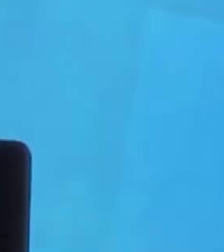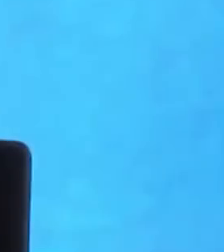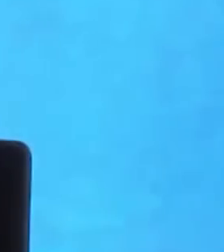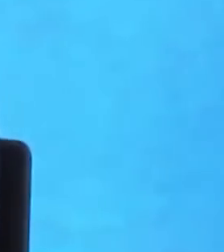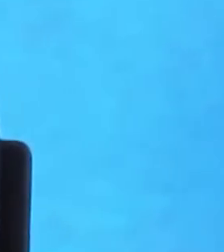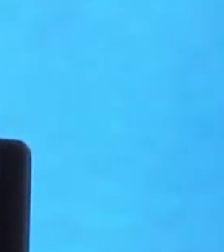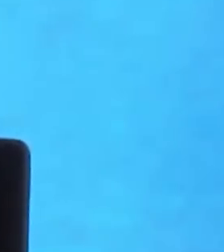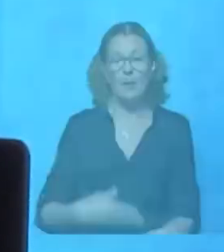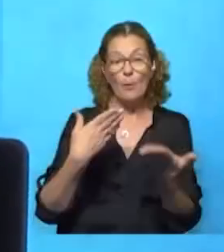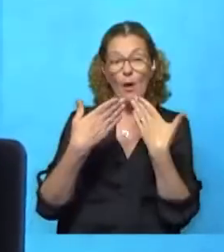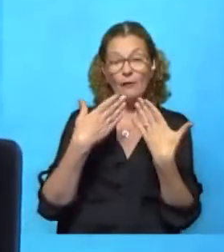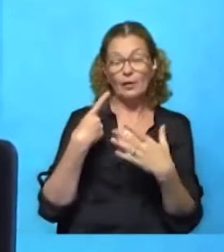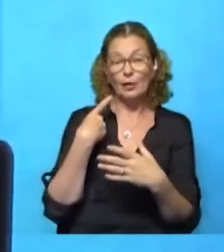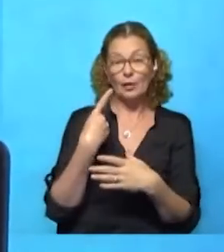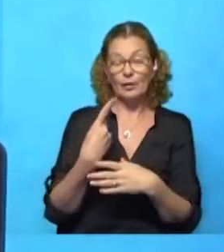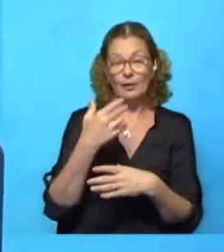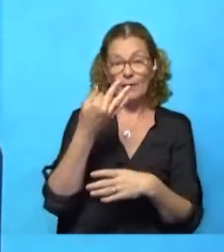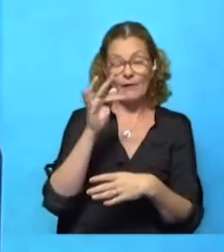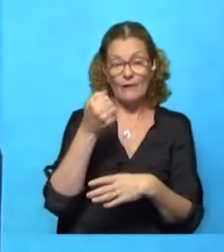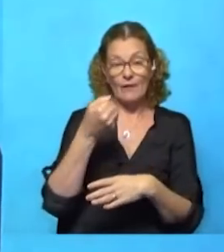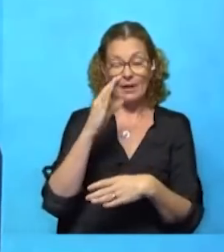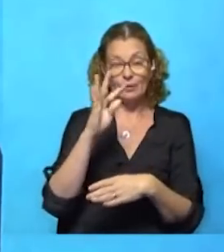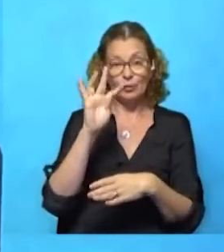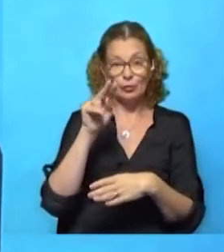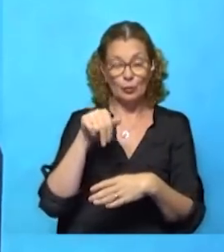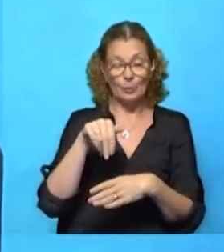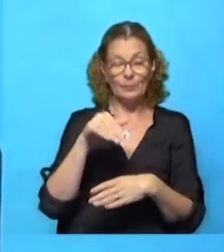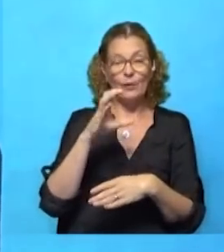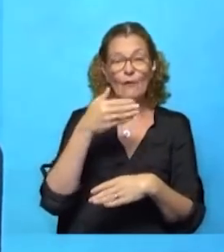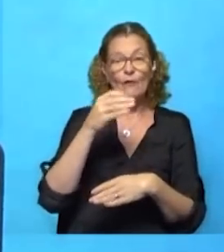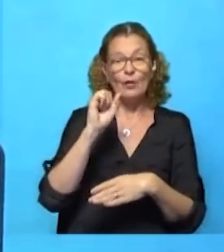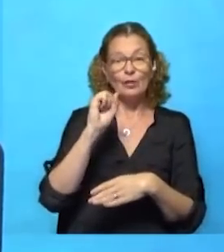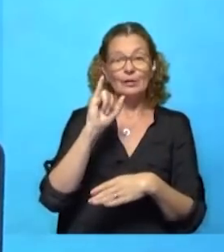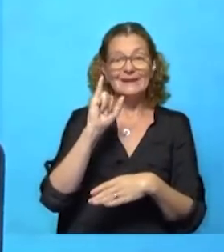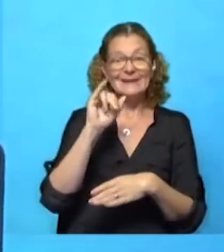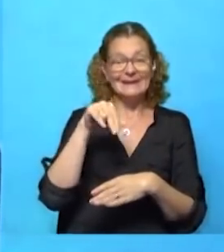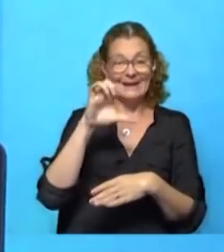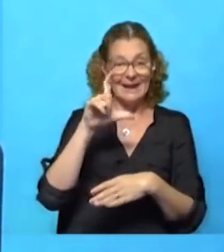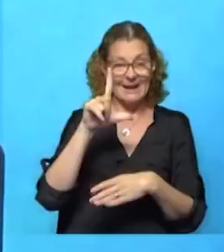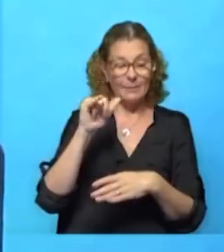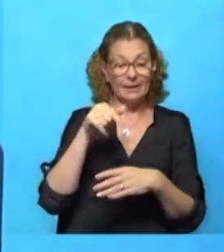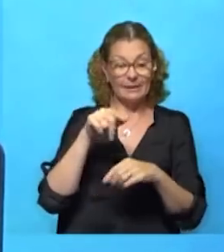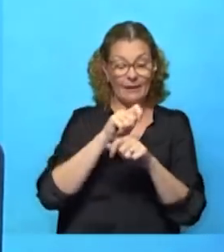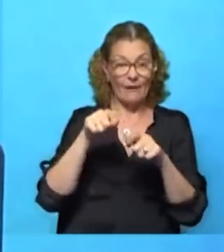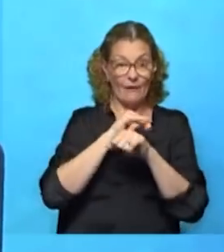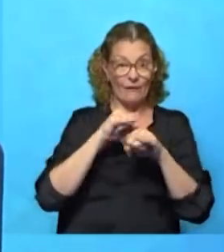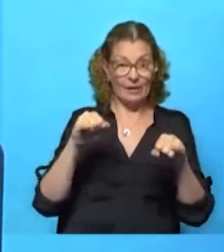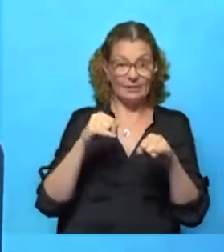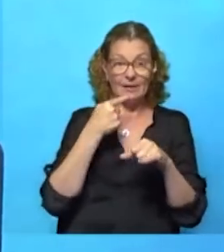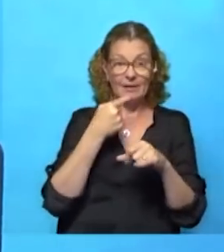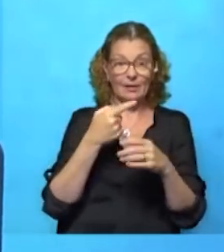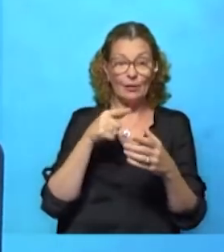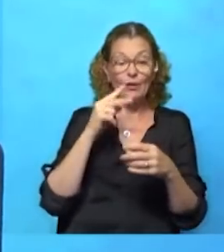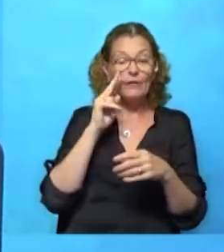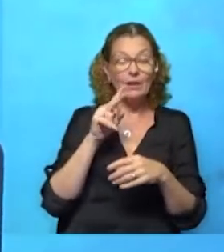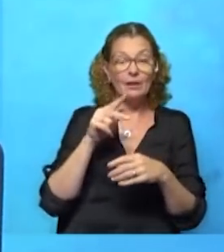seguimos conversando con el director de la empresa factum Eduardo botinelli bueno para este cierre este tocar justamente Bueno lo